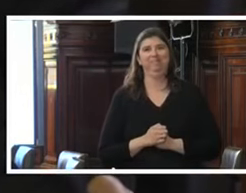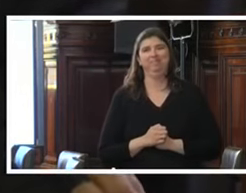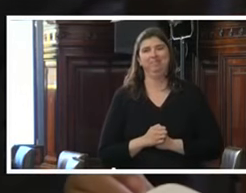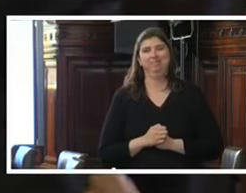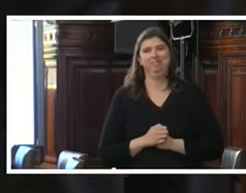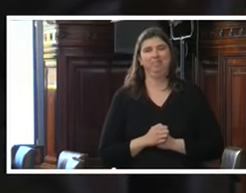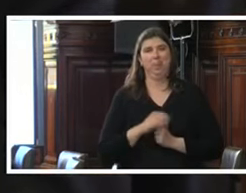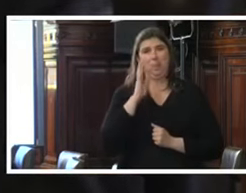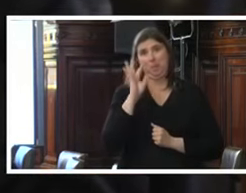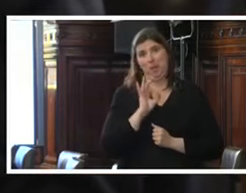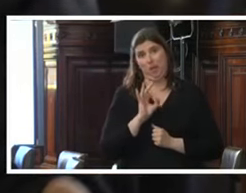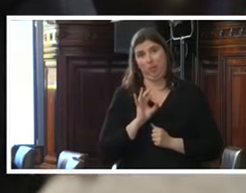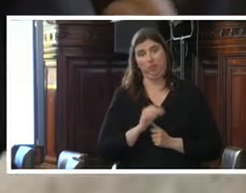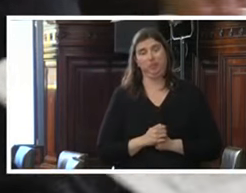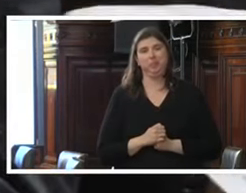perdón